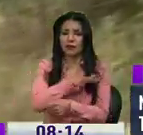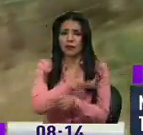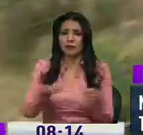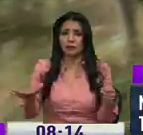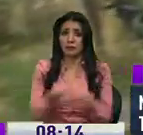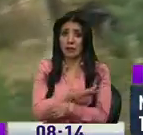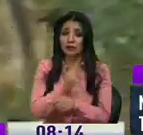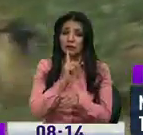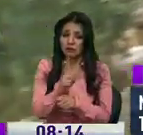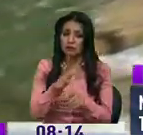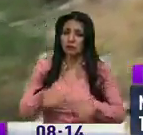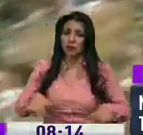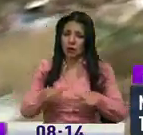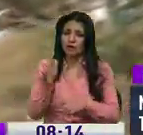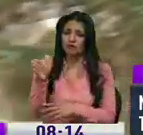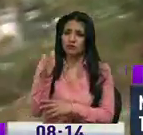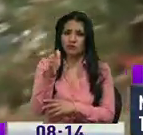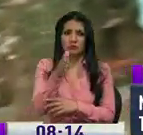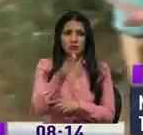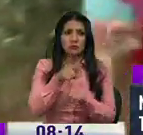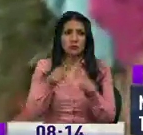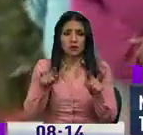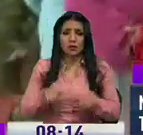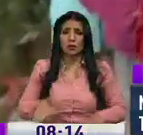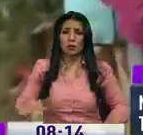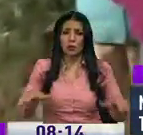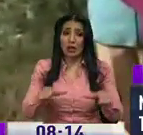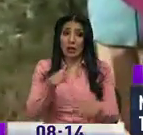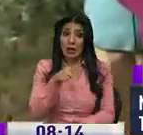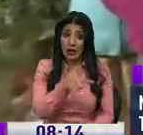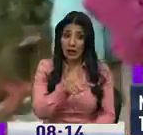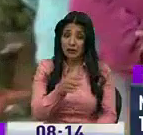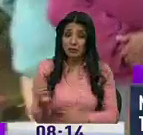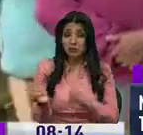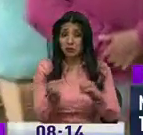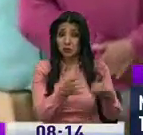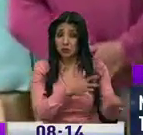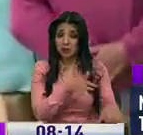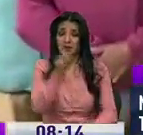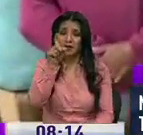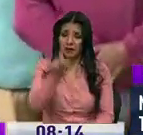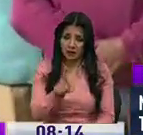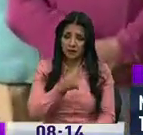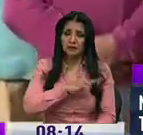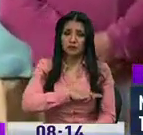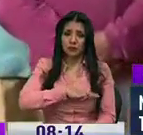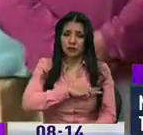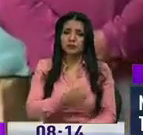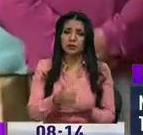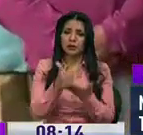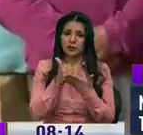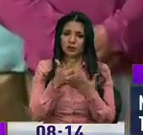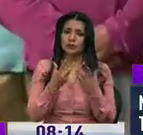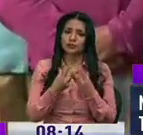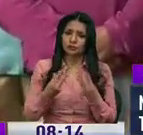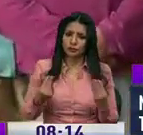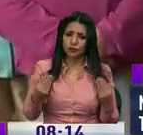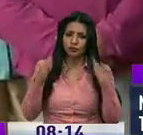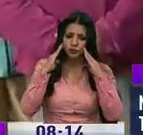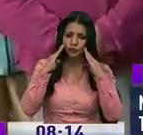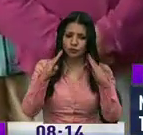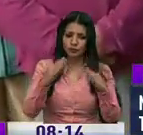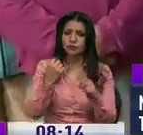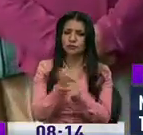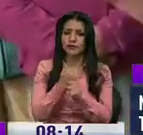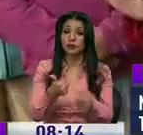rutas predeterminadas. Sin embargo, cuando hay este tipo de lugares, definitivamente se necesita la ayuda del municipio para que ellos puedan también hacer su trabajo